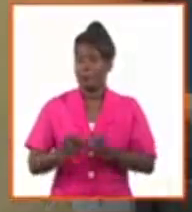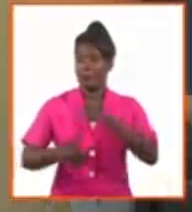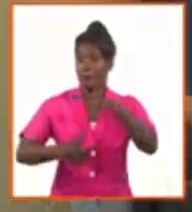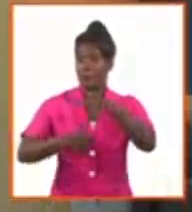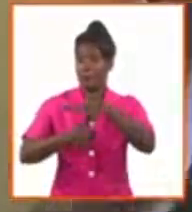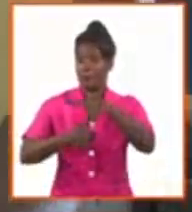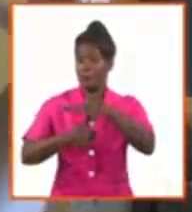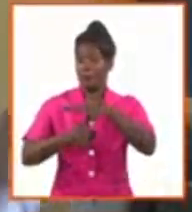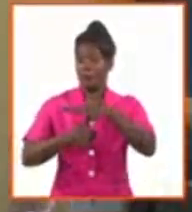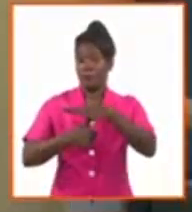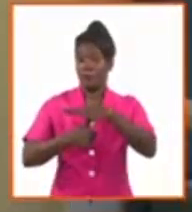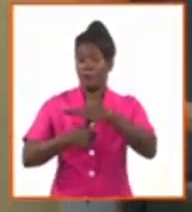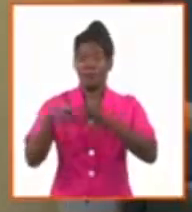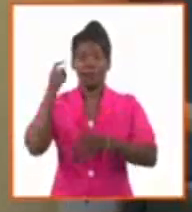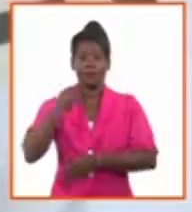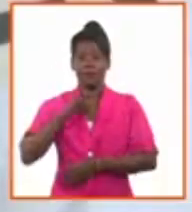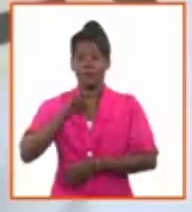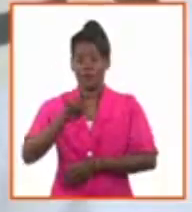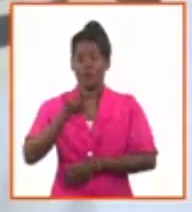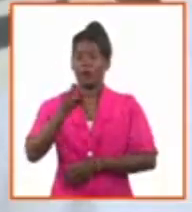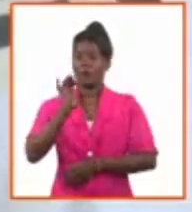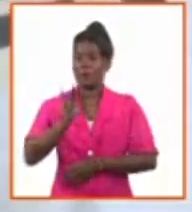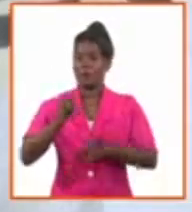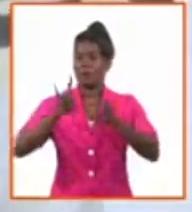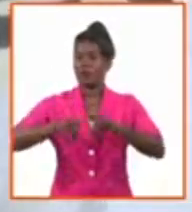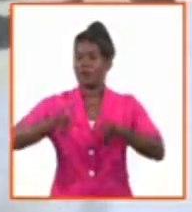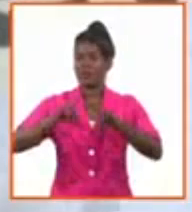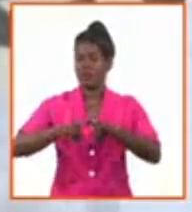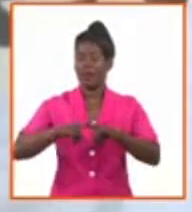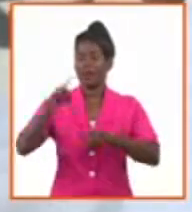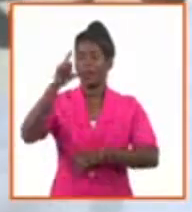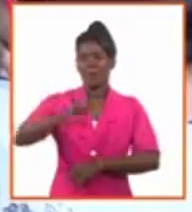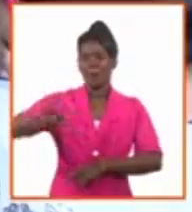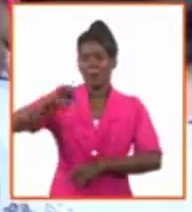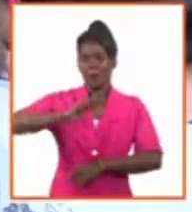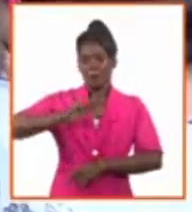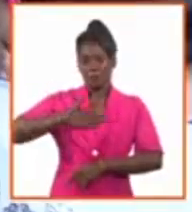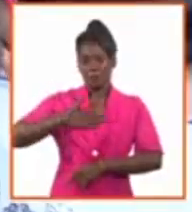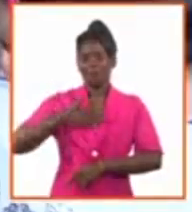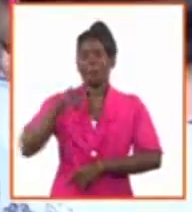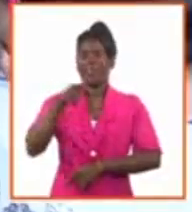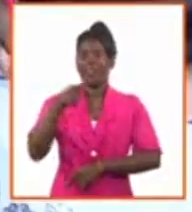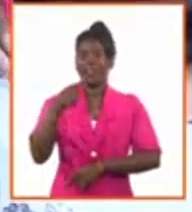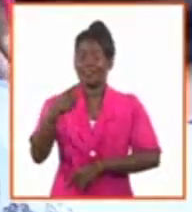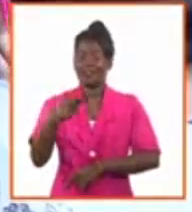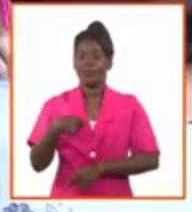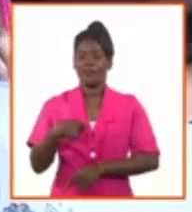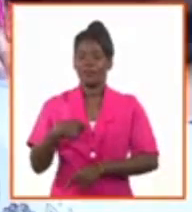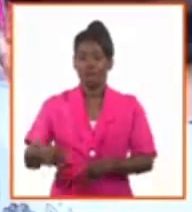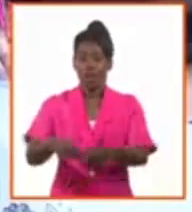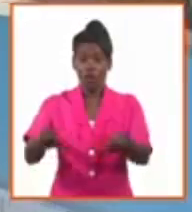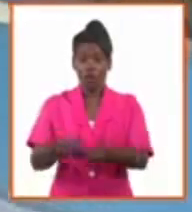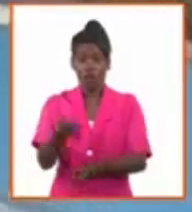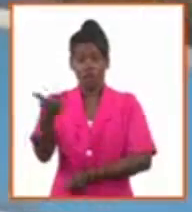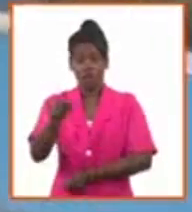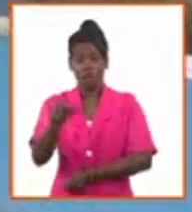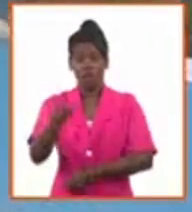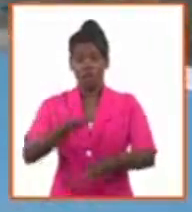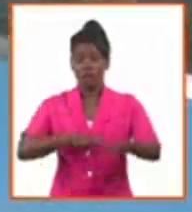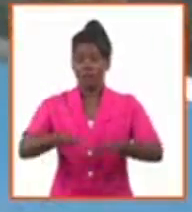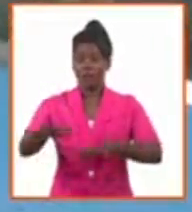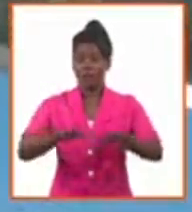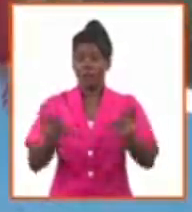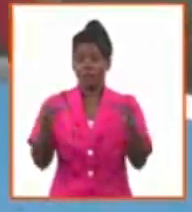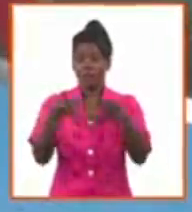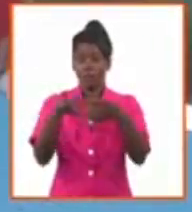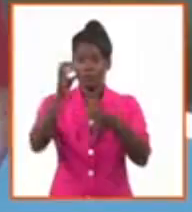de la Federación Estudiantil Universitaria de la Casa de Altos Estudios, Ignacio Gramonte de Camagüey, el 10º Congreso de la organización joven